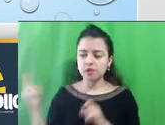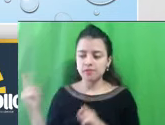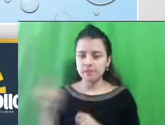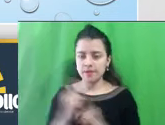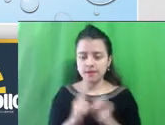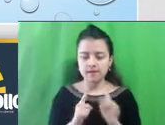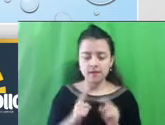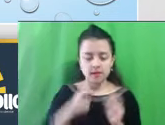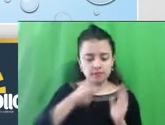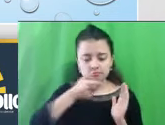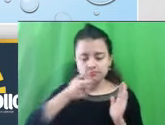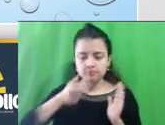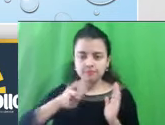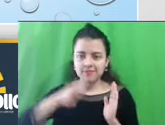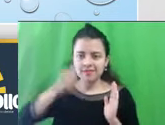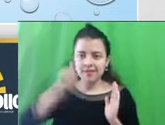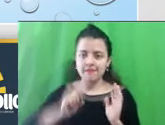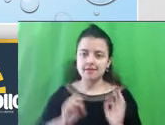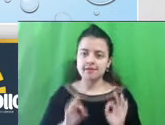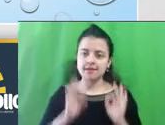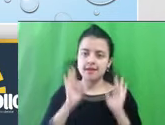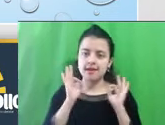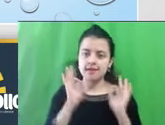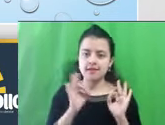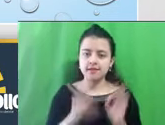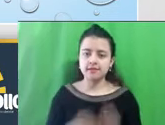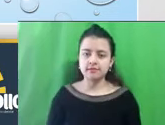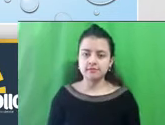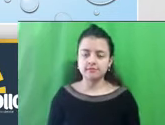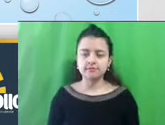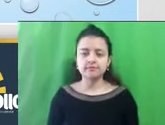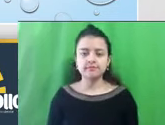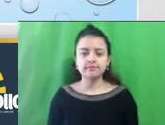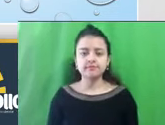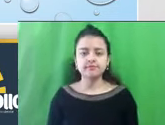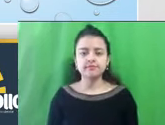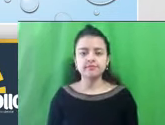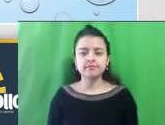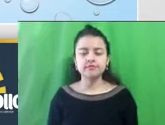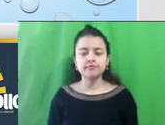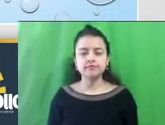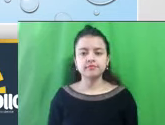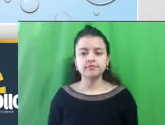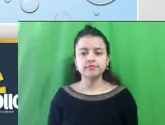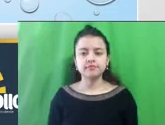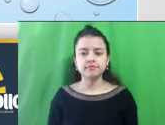garantizar unos procesos en cada una de las áreas, para que no sea